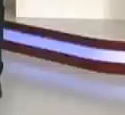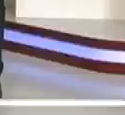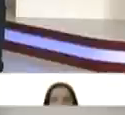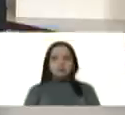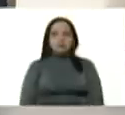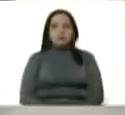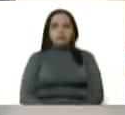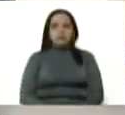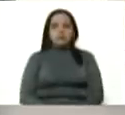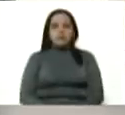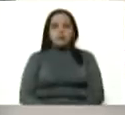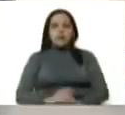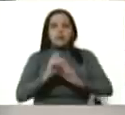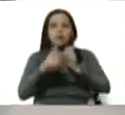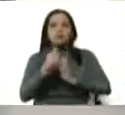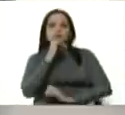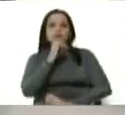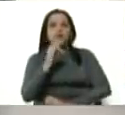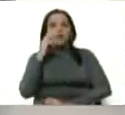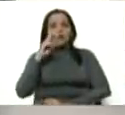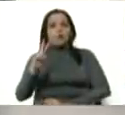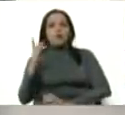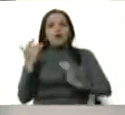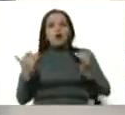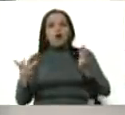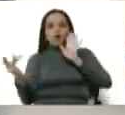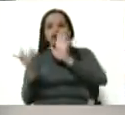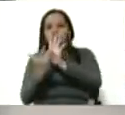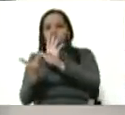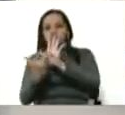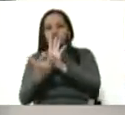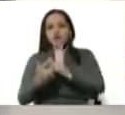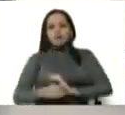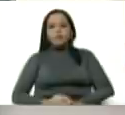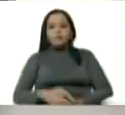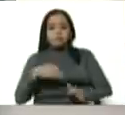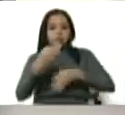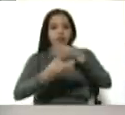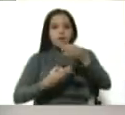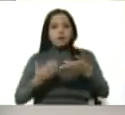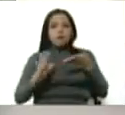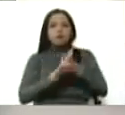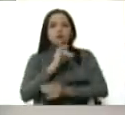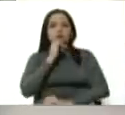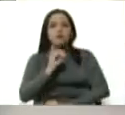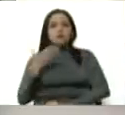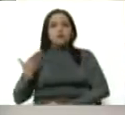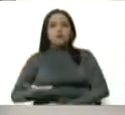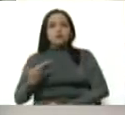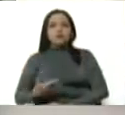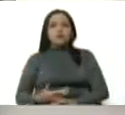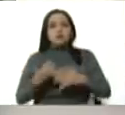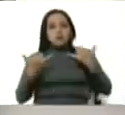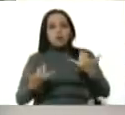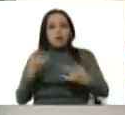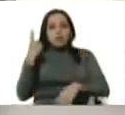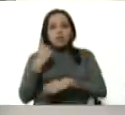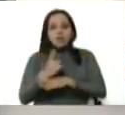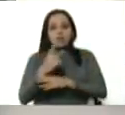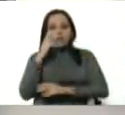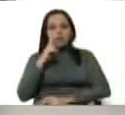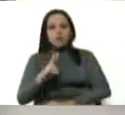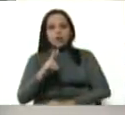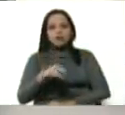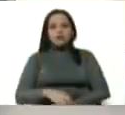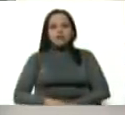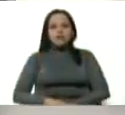Iniciamos el recorrido y nos hemos venido a la pantalla Touch, a nuestra pantalla interactiva, para contarles notas destacadas. Pero antes tenemos que revisar una publicación